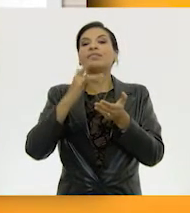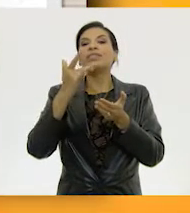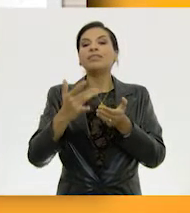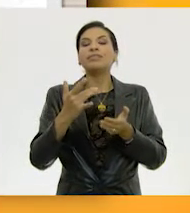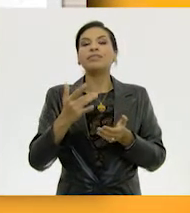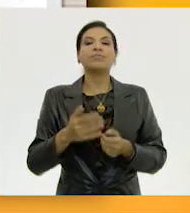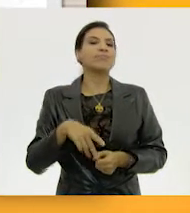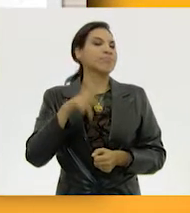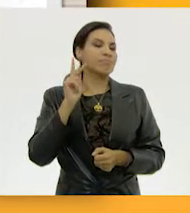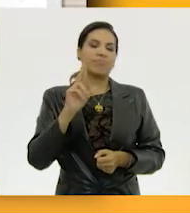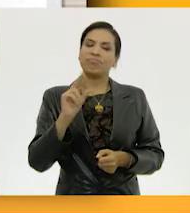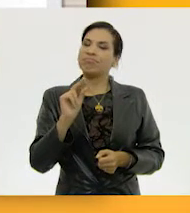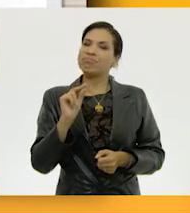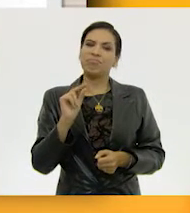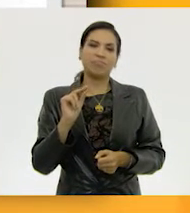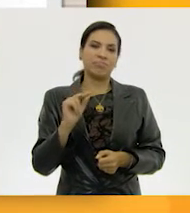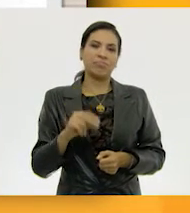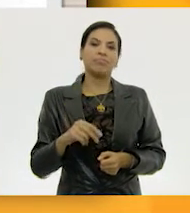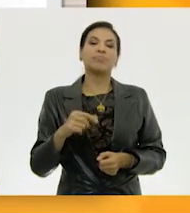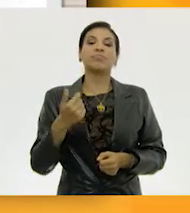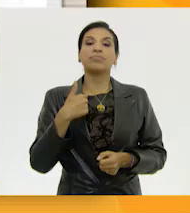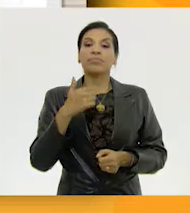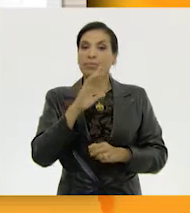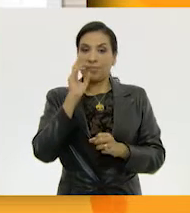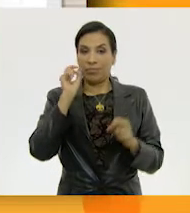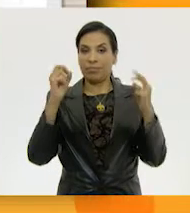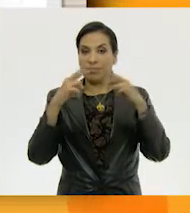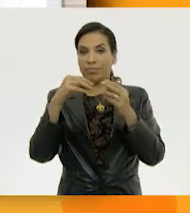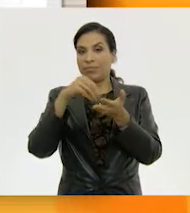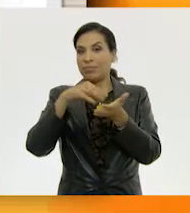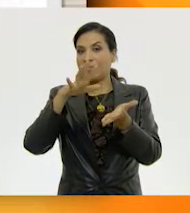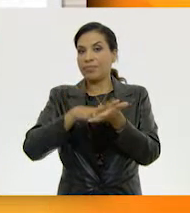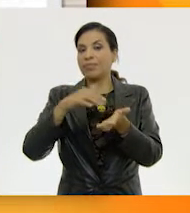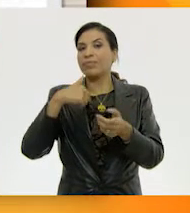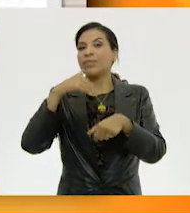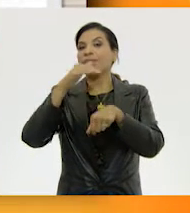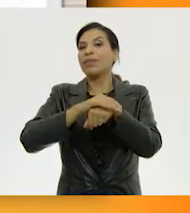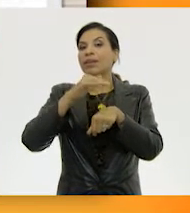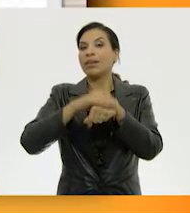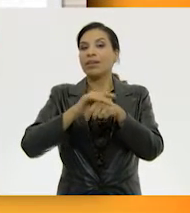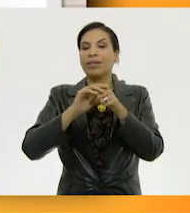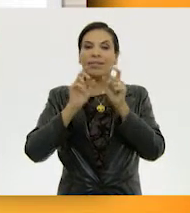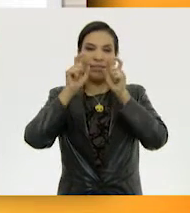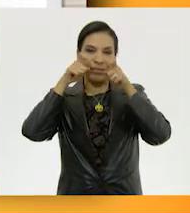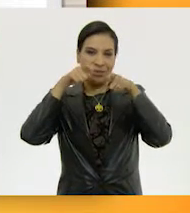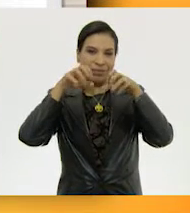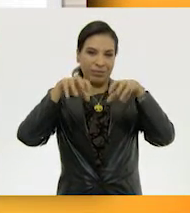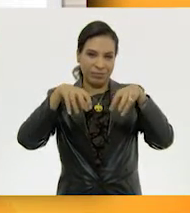gracias, pero no. He quedado ya de verme con mi amigo el Grúfalo.